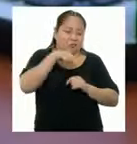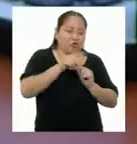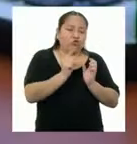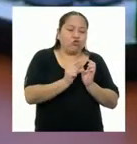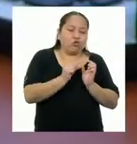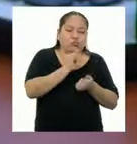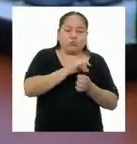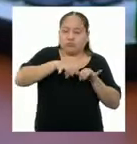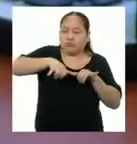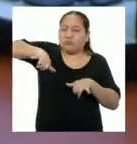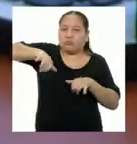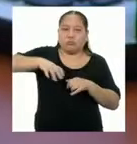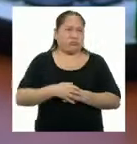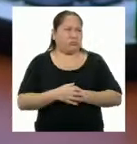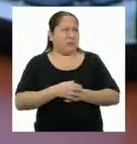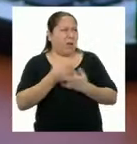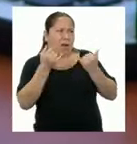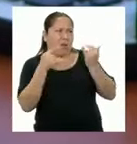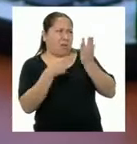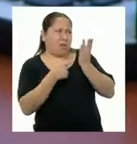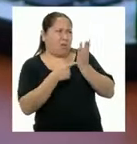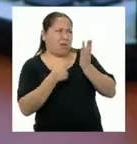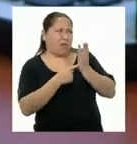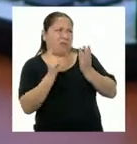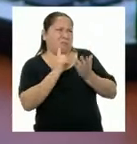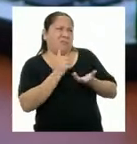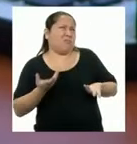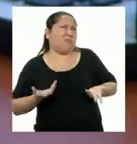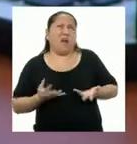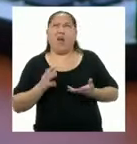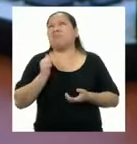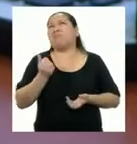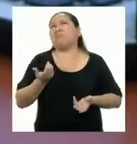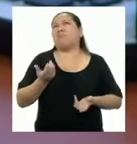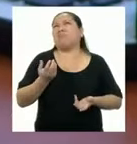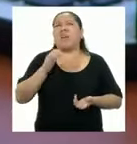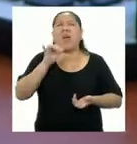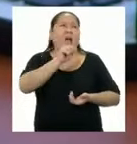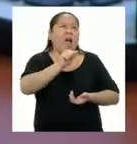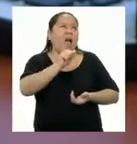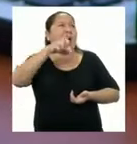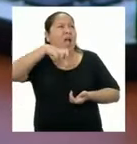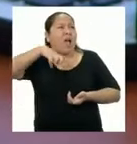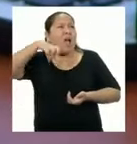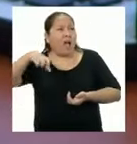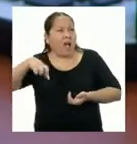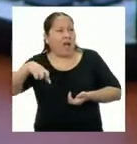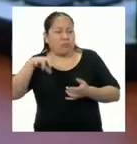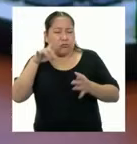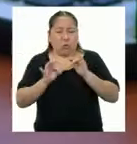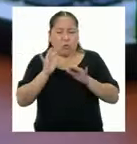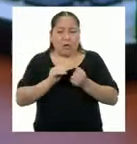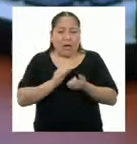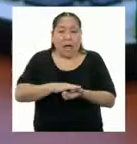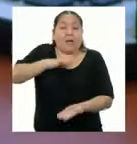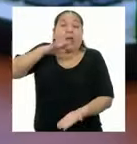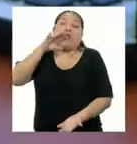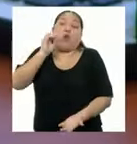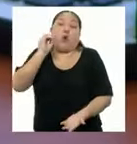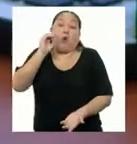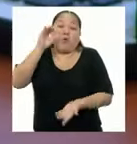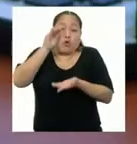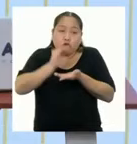con la tecnología, ¿no habrá algo así como una aplicación de computadora que agrande o achique las cosas de manera